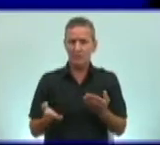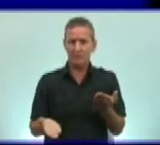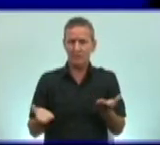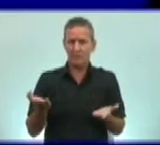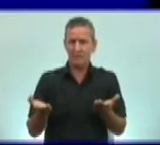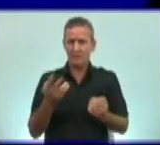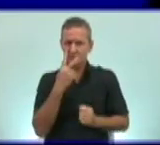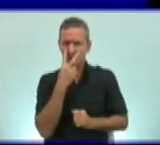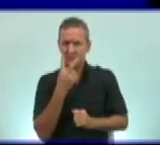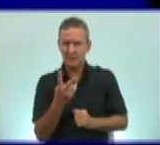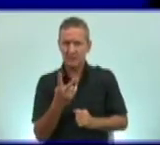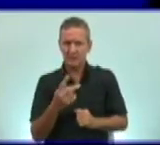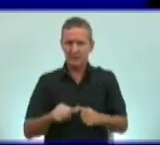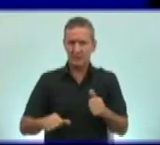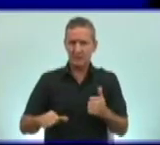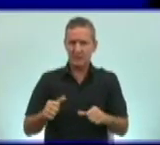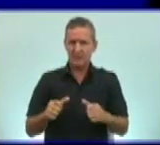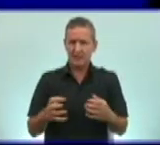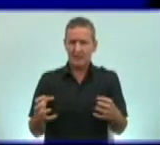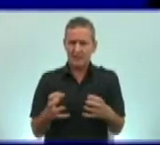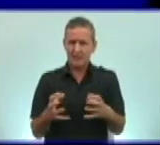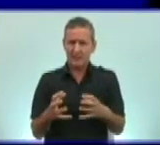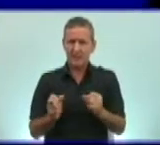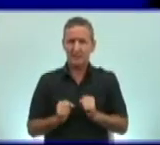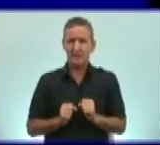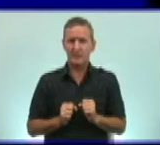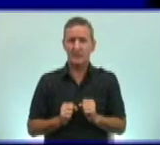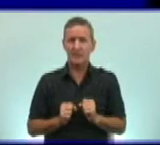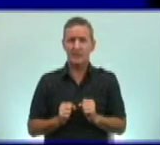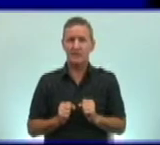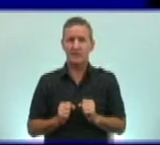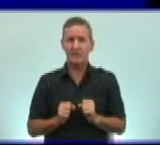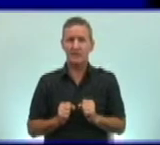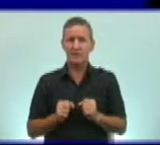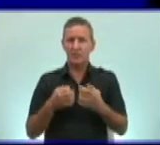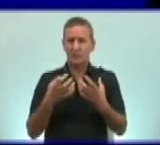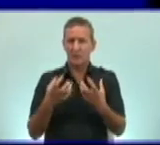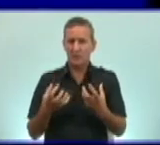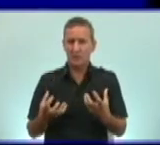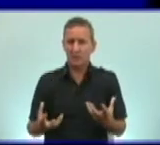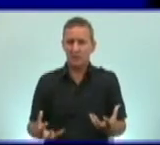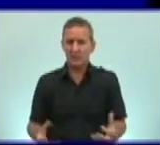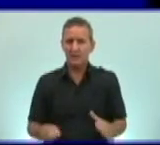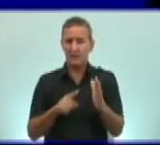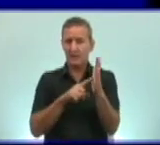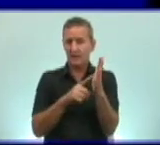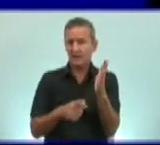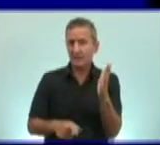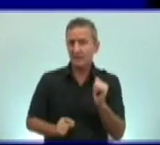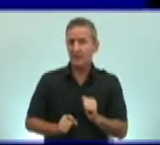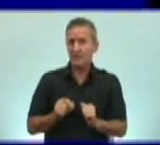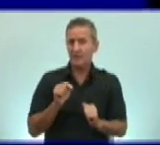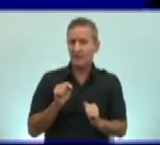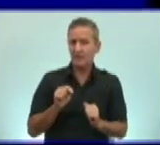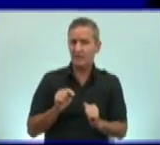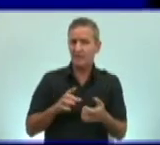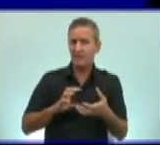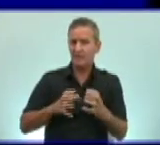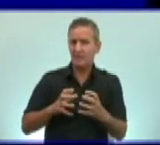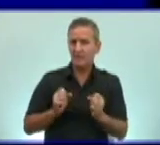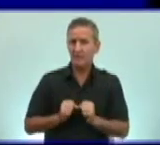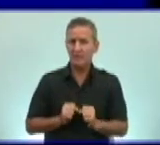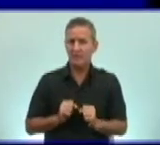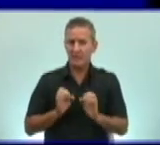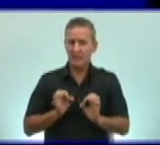en esta reacción, en el sentido de la reacción directa, hay un desprendimiento de energía. En ese mismo sentido, es decir, en el sentido de la reacción